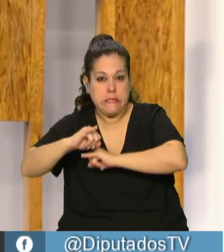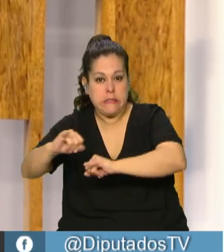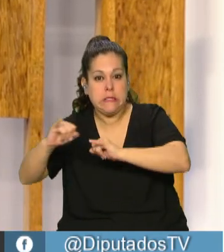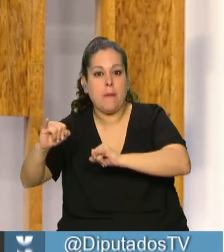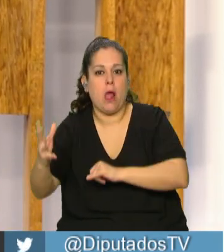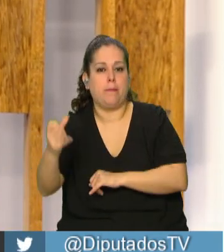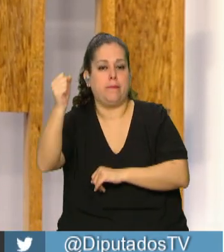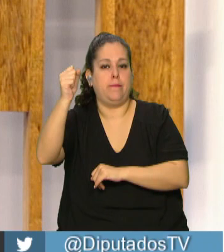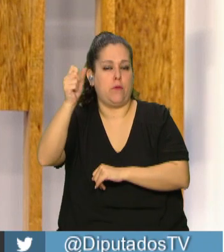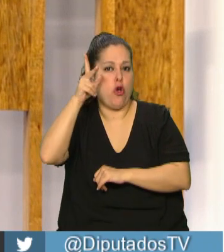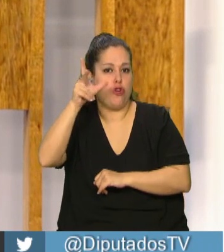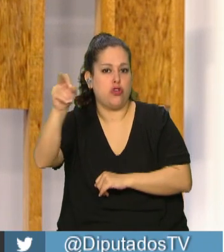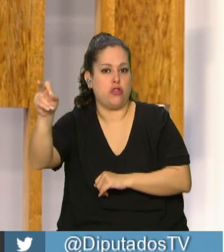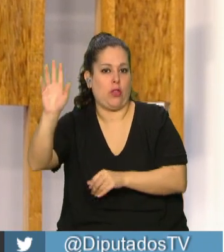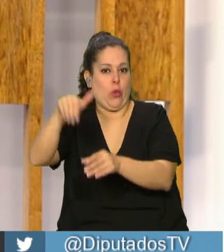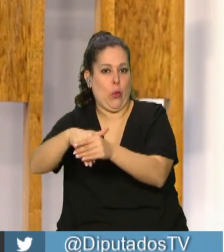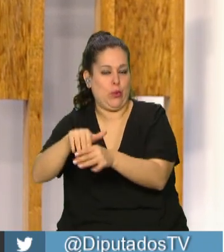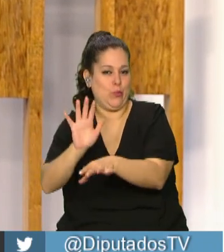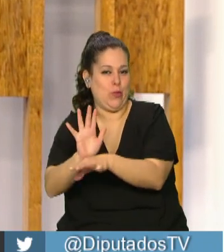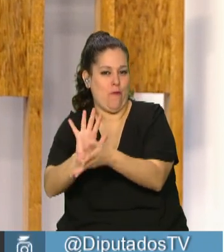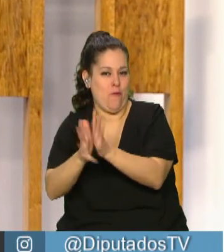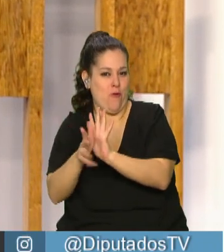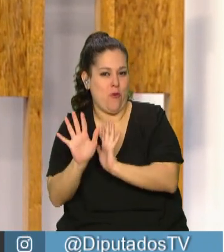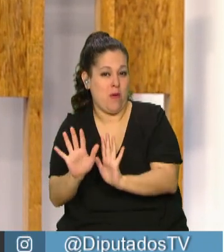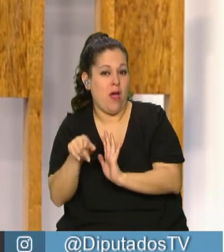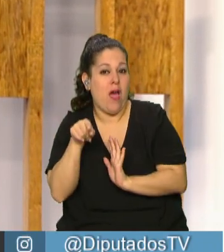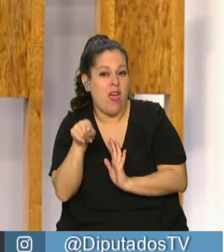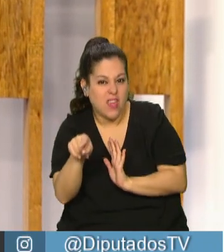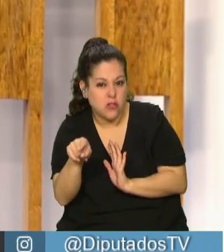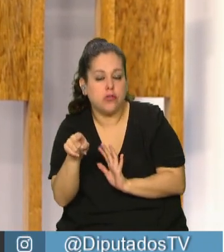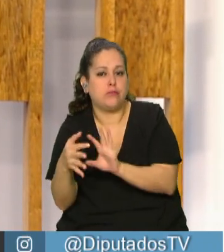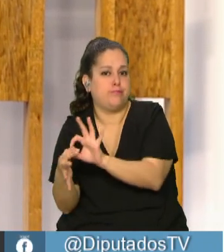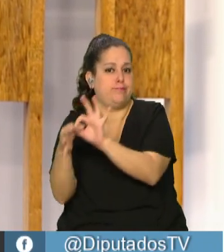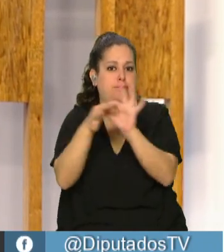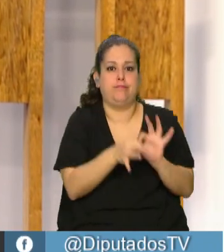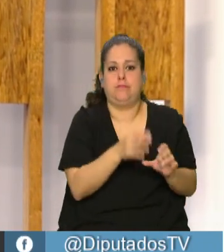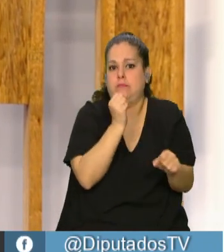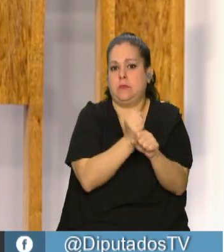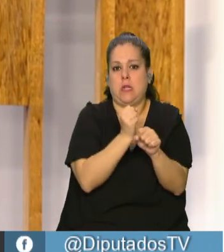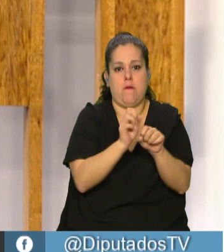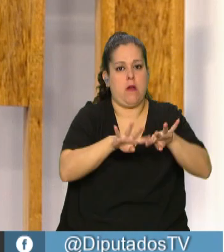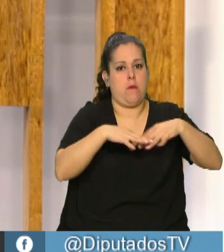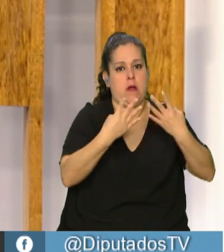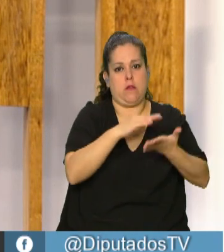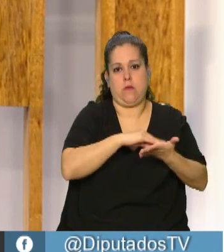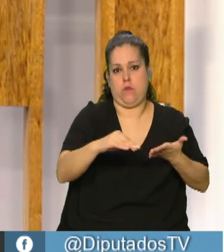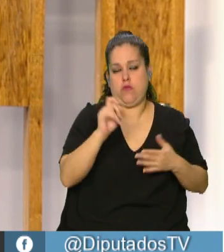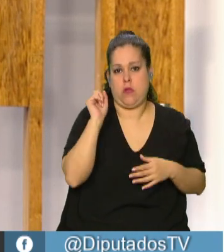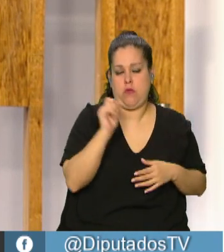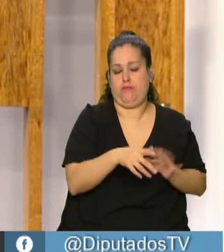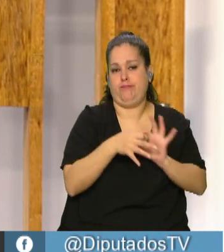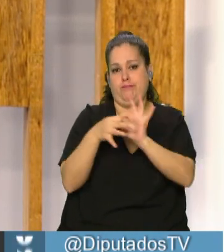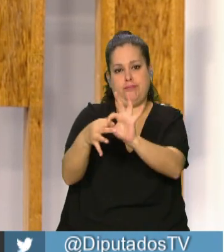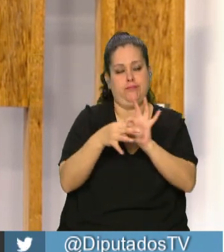La tarea parlamentaria está íntimamente ligada a la tarea política.